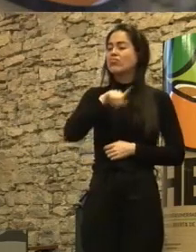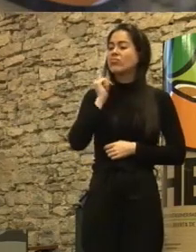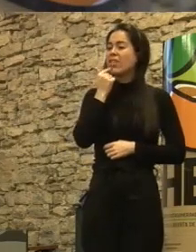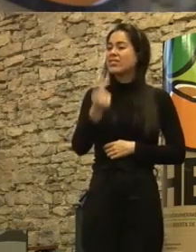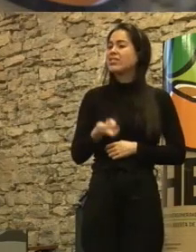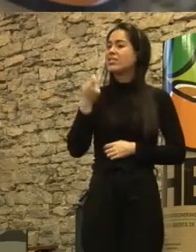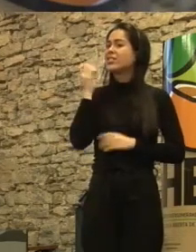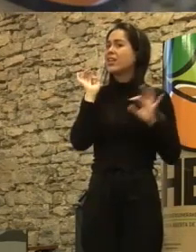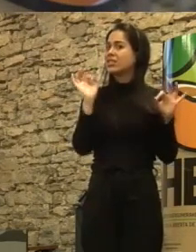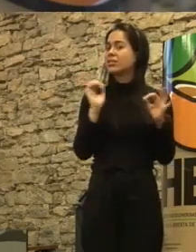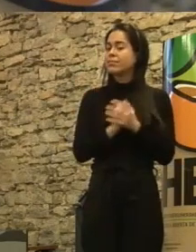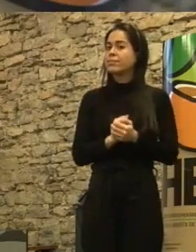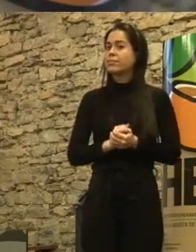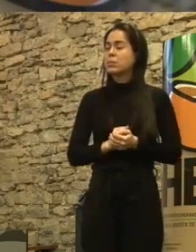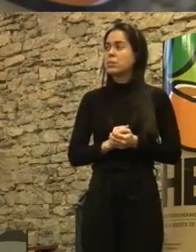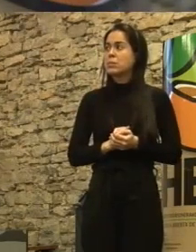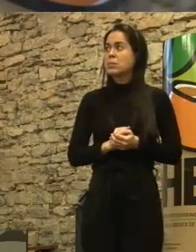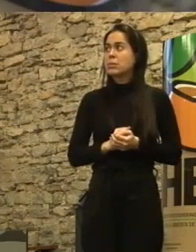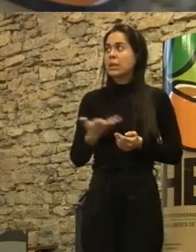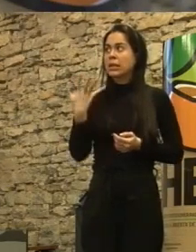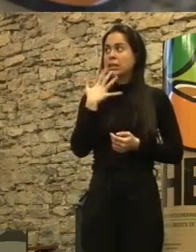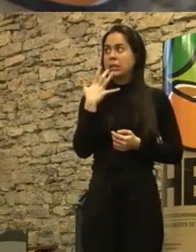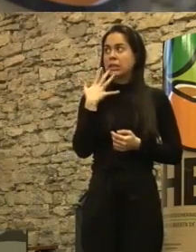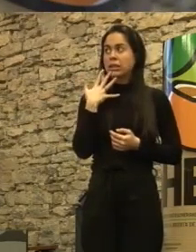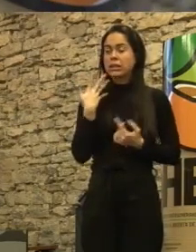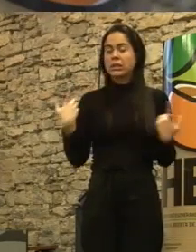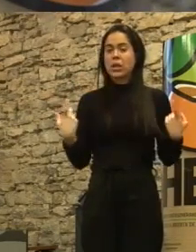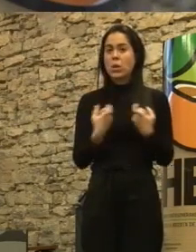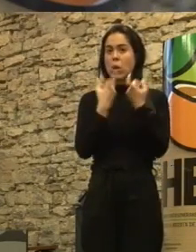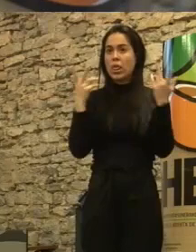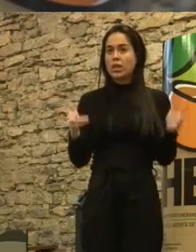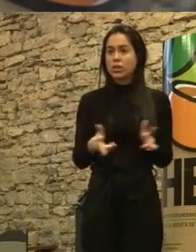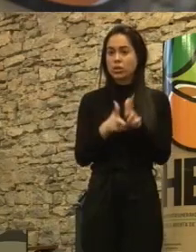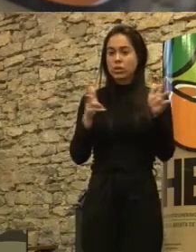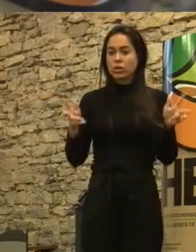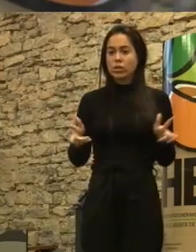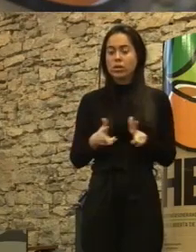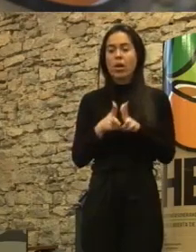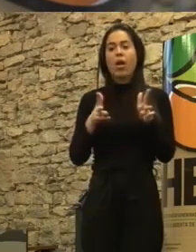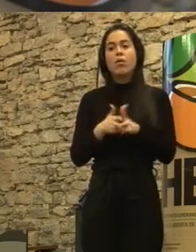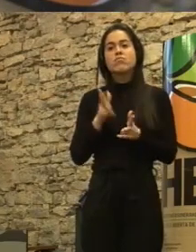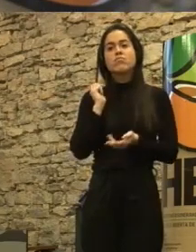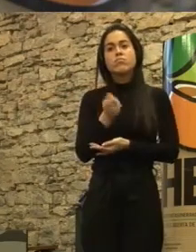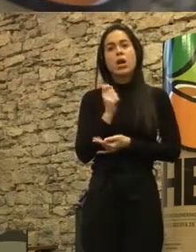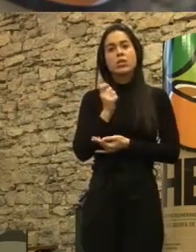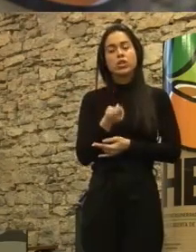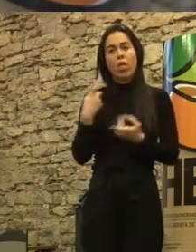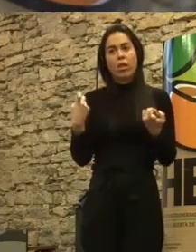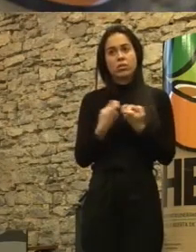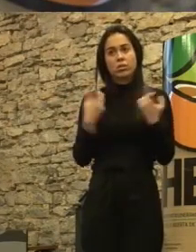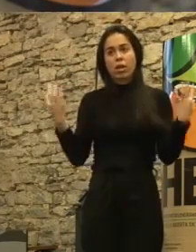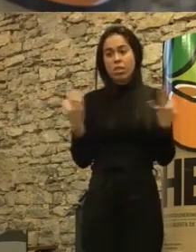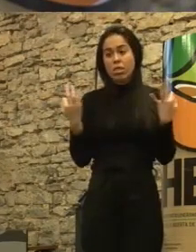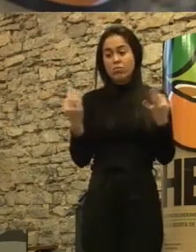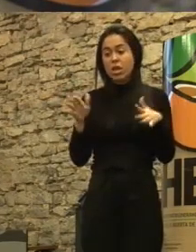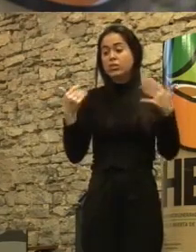Si no se garantiza por la Seguridad Social las posibles pensiones, lo que se tiene que hacer es garantizarlo siempre